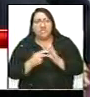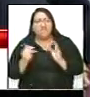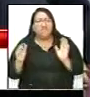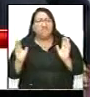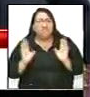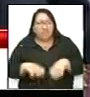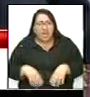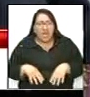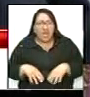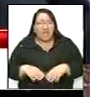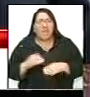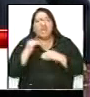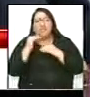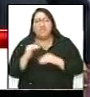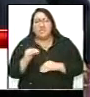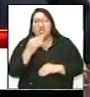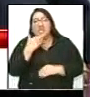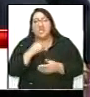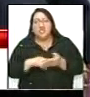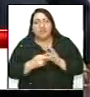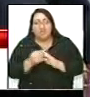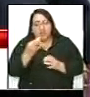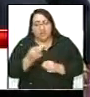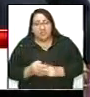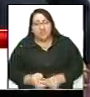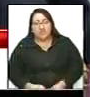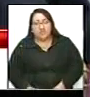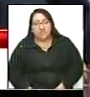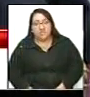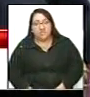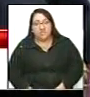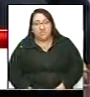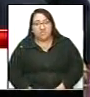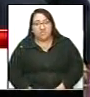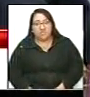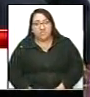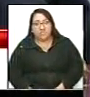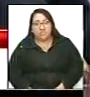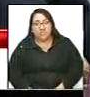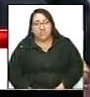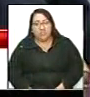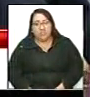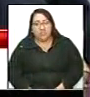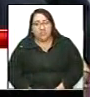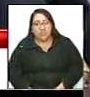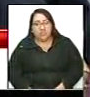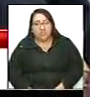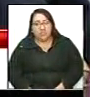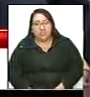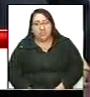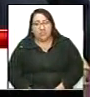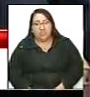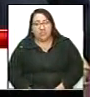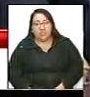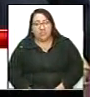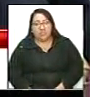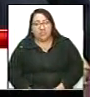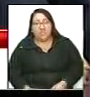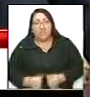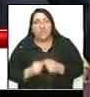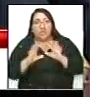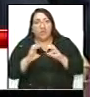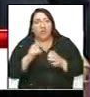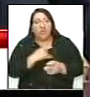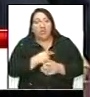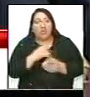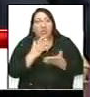que limiten a quienes no quieren verse sometidos a un examen universitario o escolar,